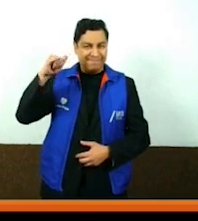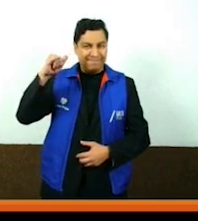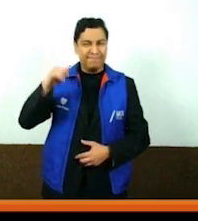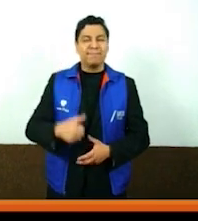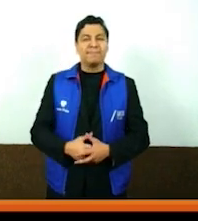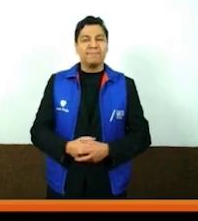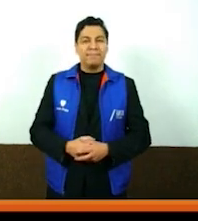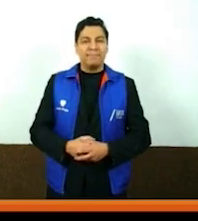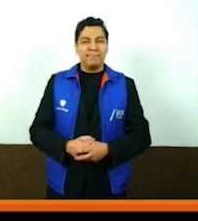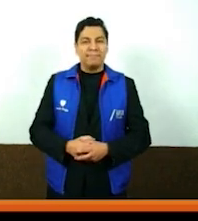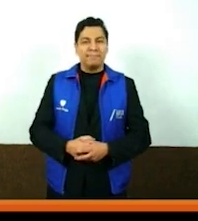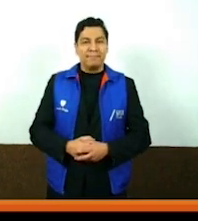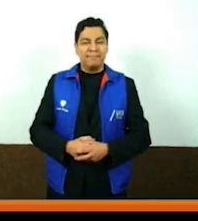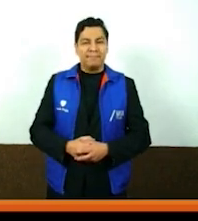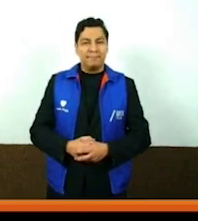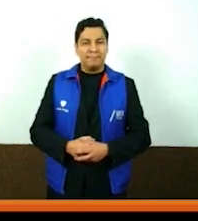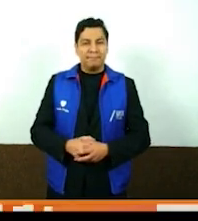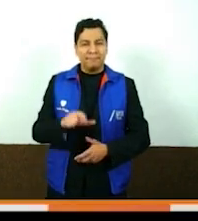Yucatán.